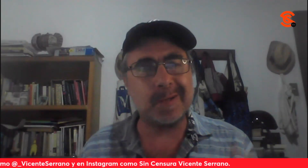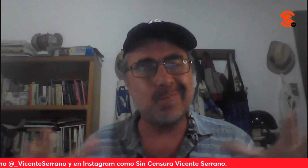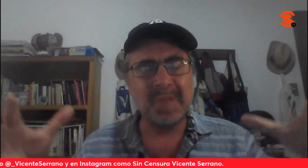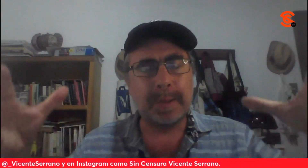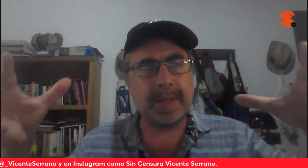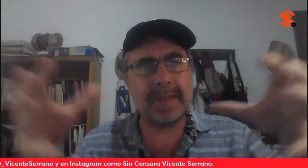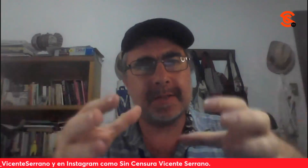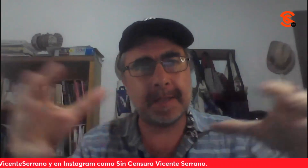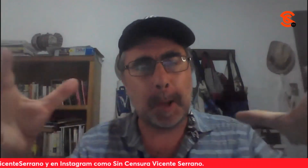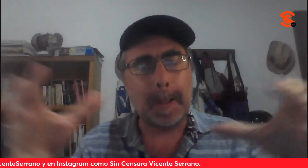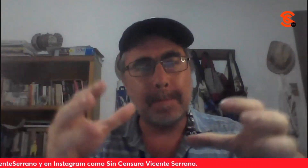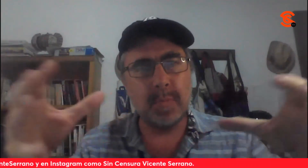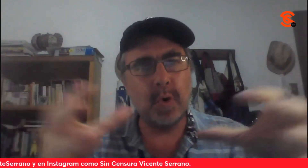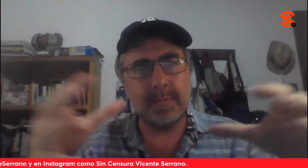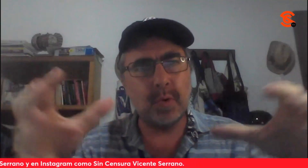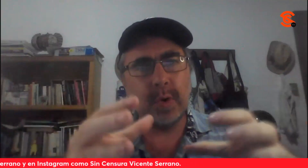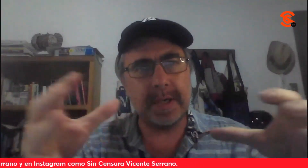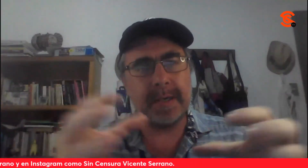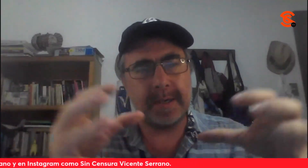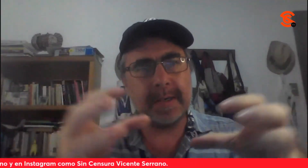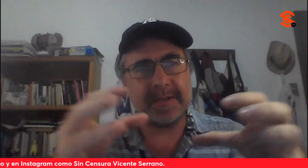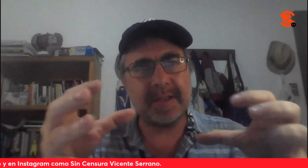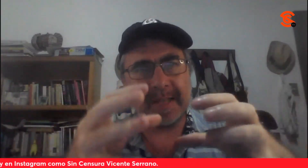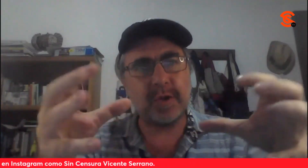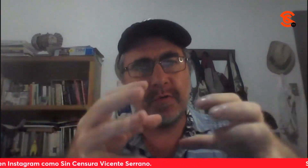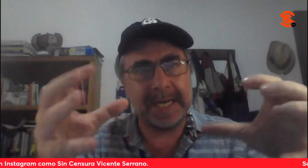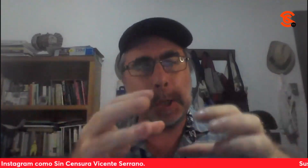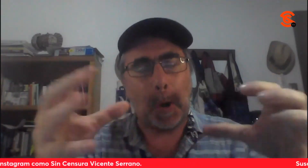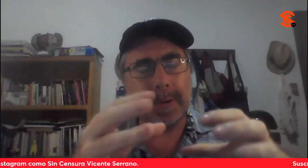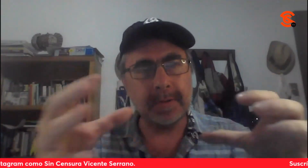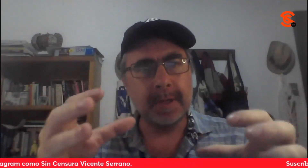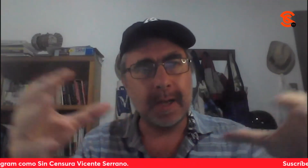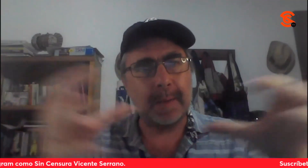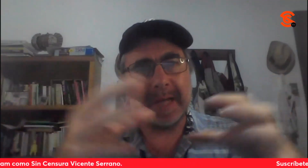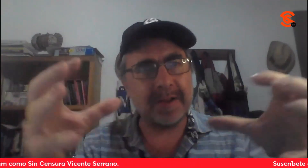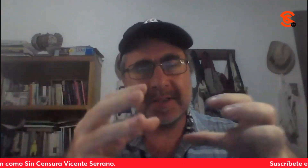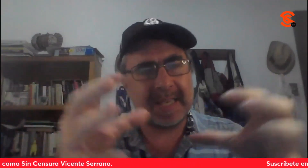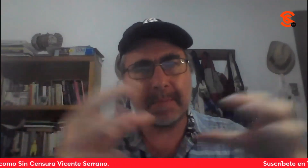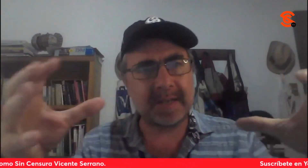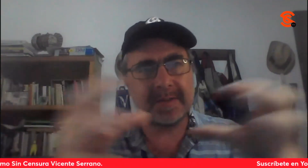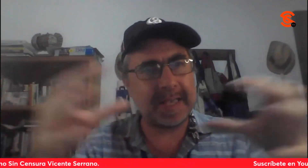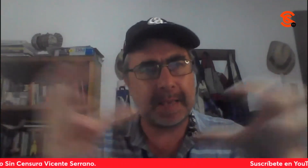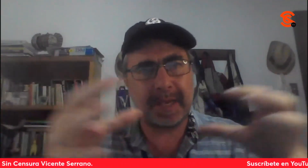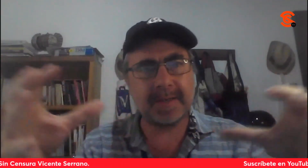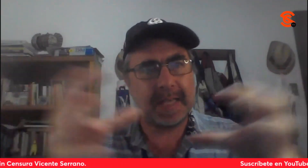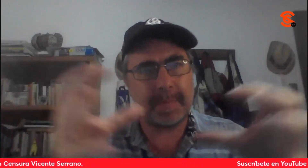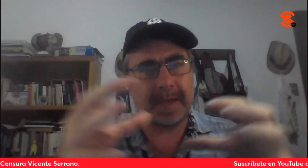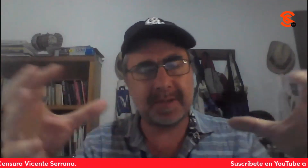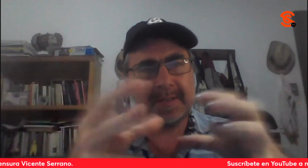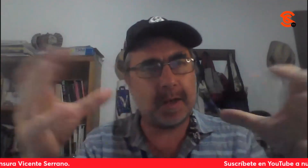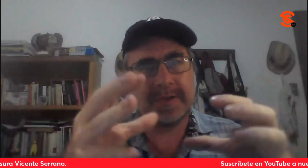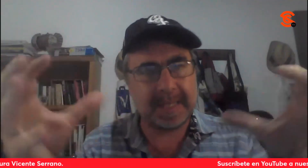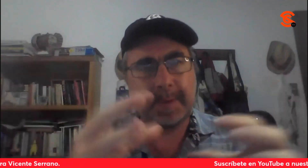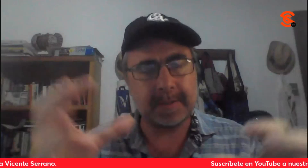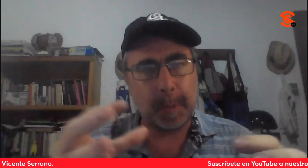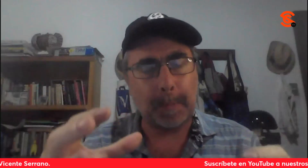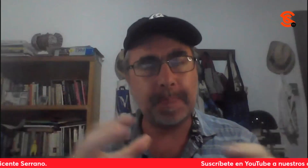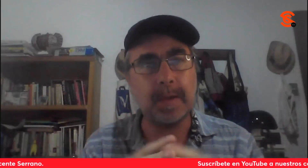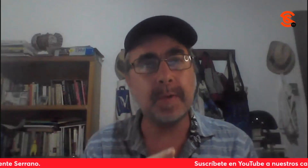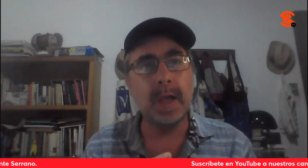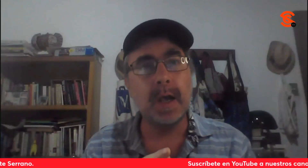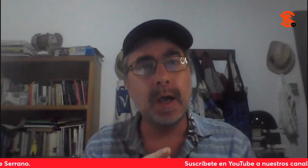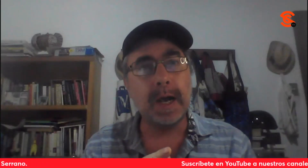prensa nacional tiende a ser muy centrofílico, ¿no? Hablar de CDMX y solo